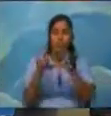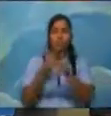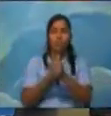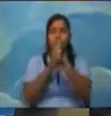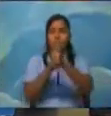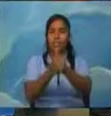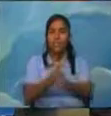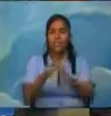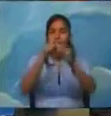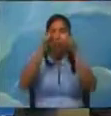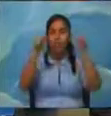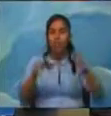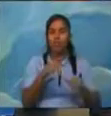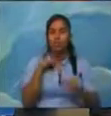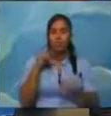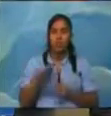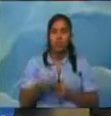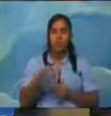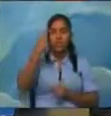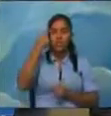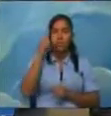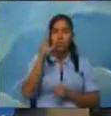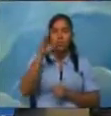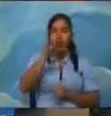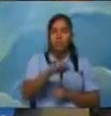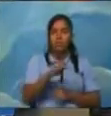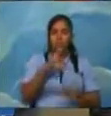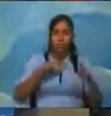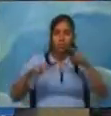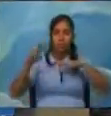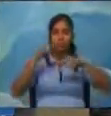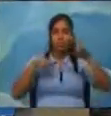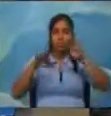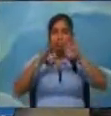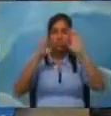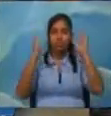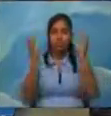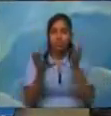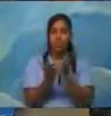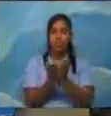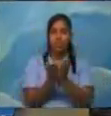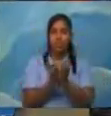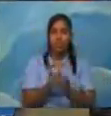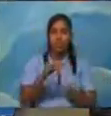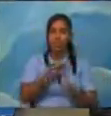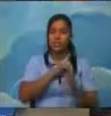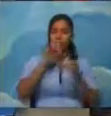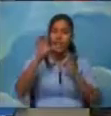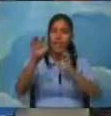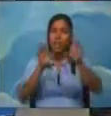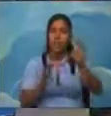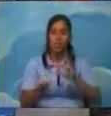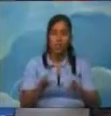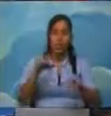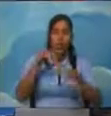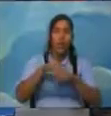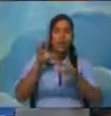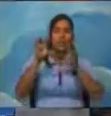dioses muertos y por eso andamos vagando por el mundo, de nación en